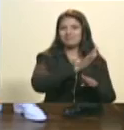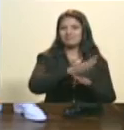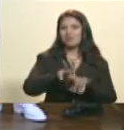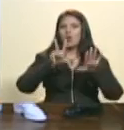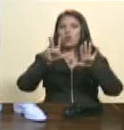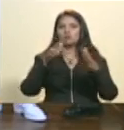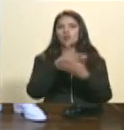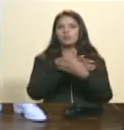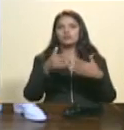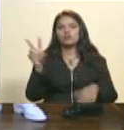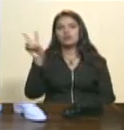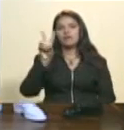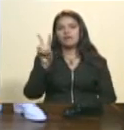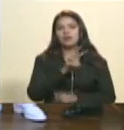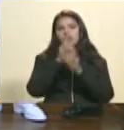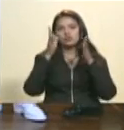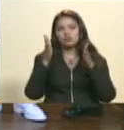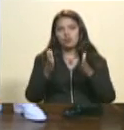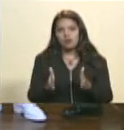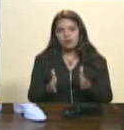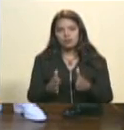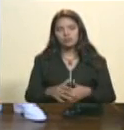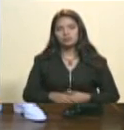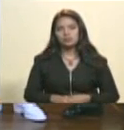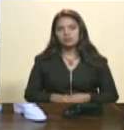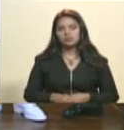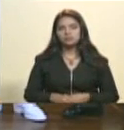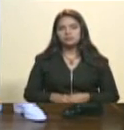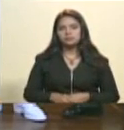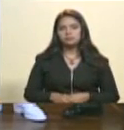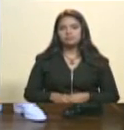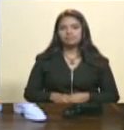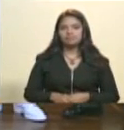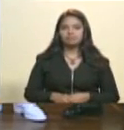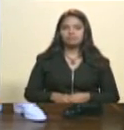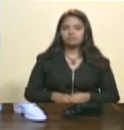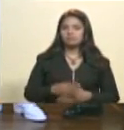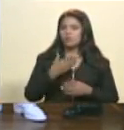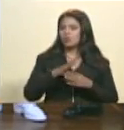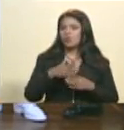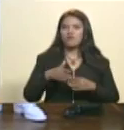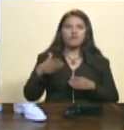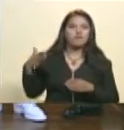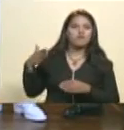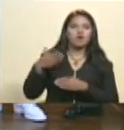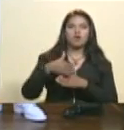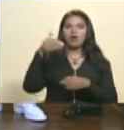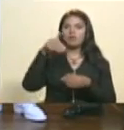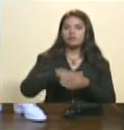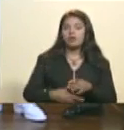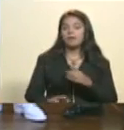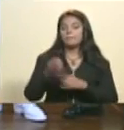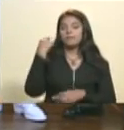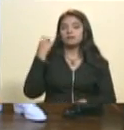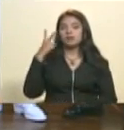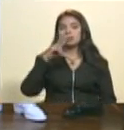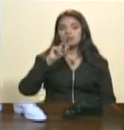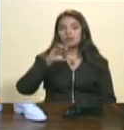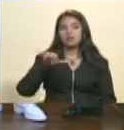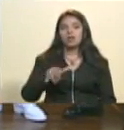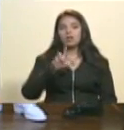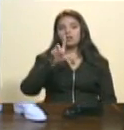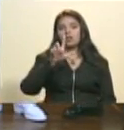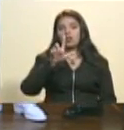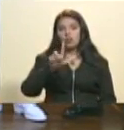de 8 millones de venezolanos que contra viento y marea salieron a votar el pasado 30 de julio,